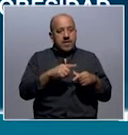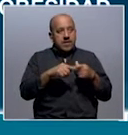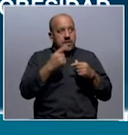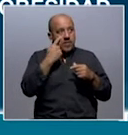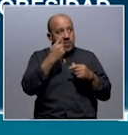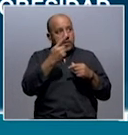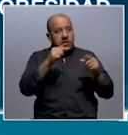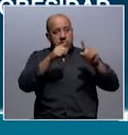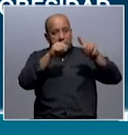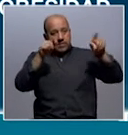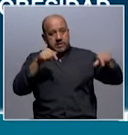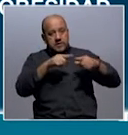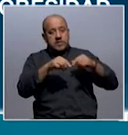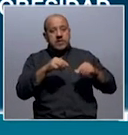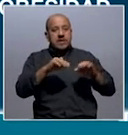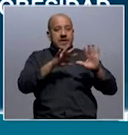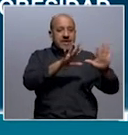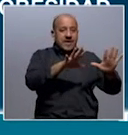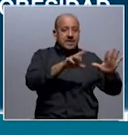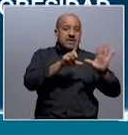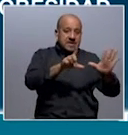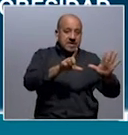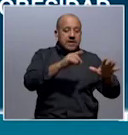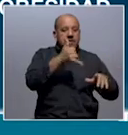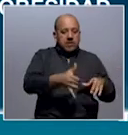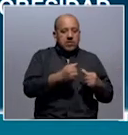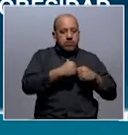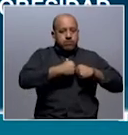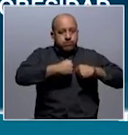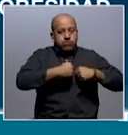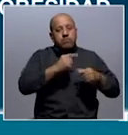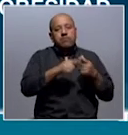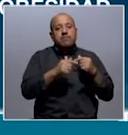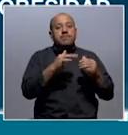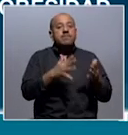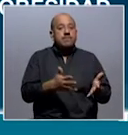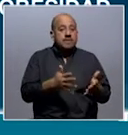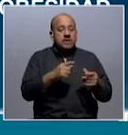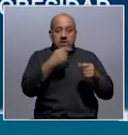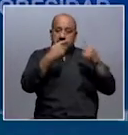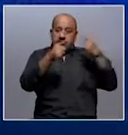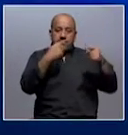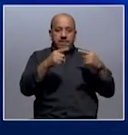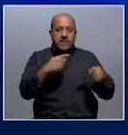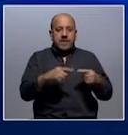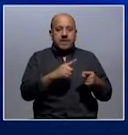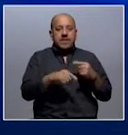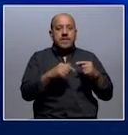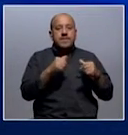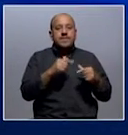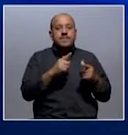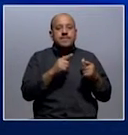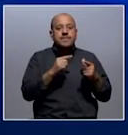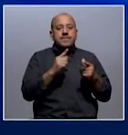que lo tenemos ahora en pantalla ese 7 de cada 10 personas tiene sobrepeso u obesidad que son grados distintos en este